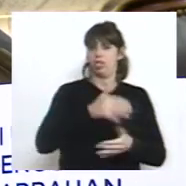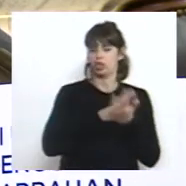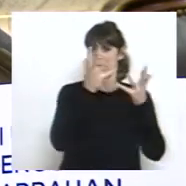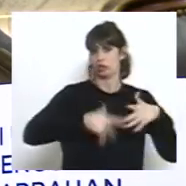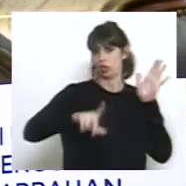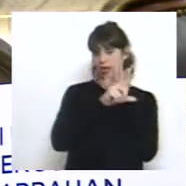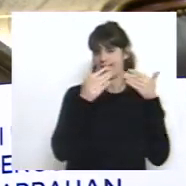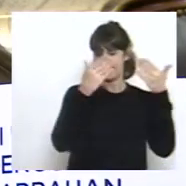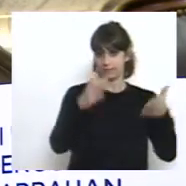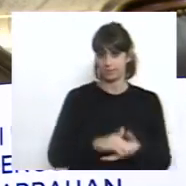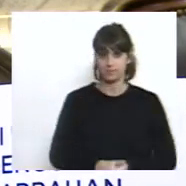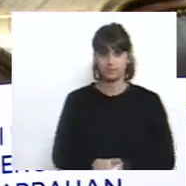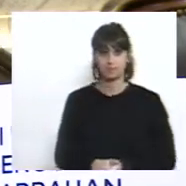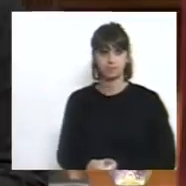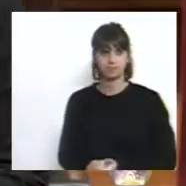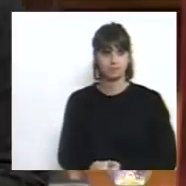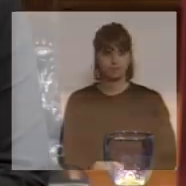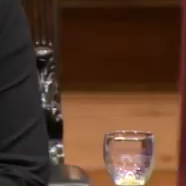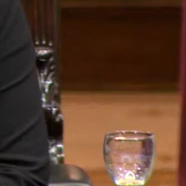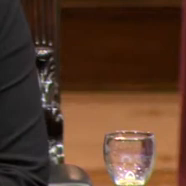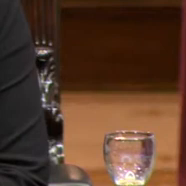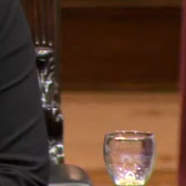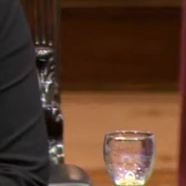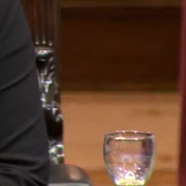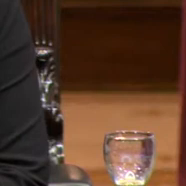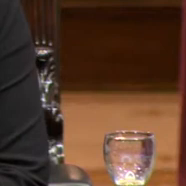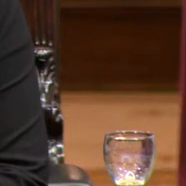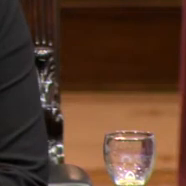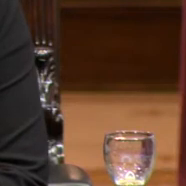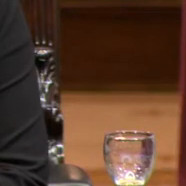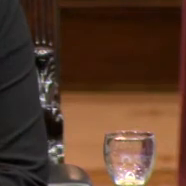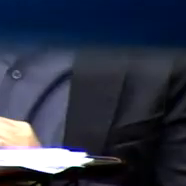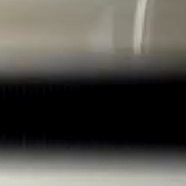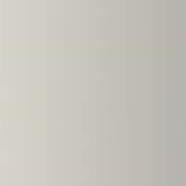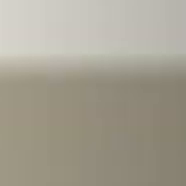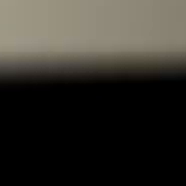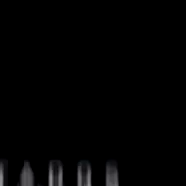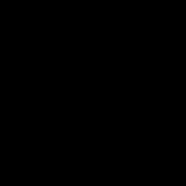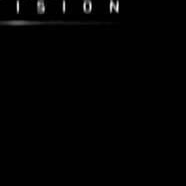presentado. Gracias, Presidenta. Gracias, diputado. Tiene la palabra el diputado Nicolás del Caño.